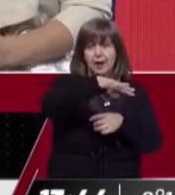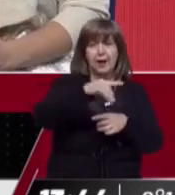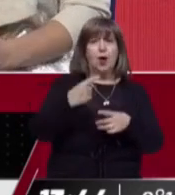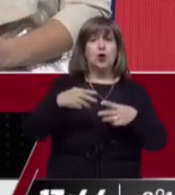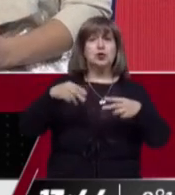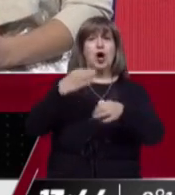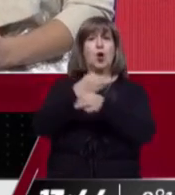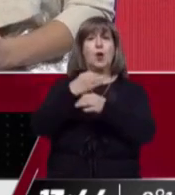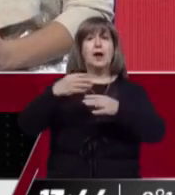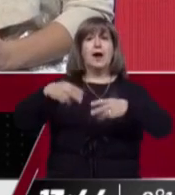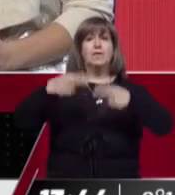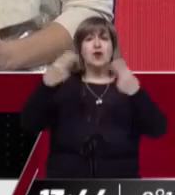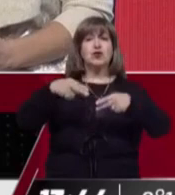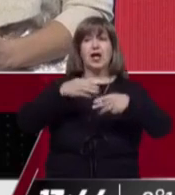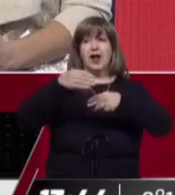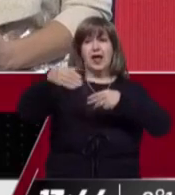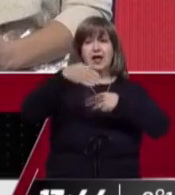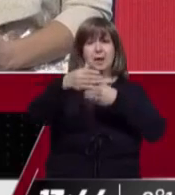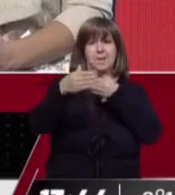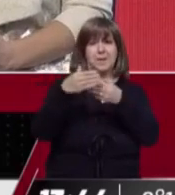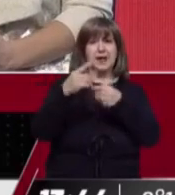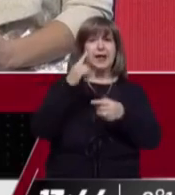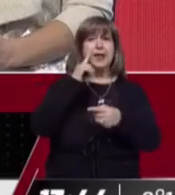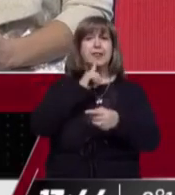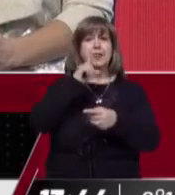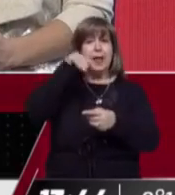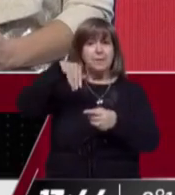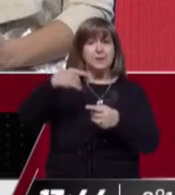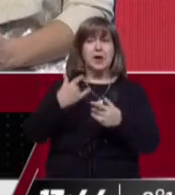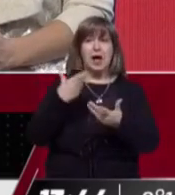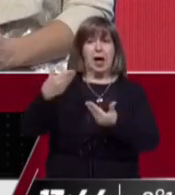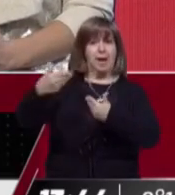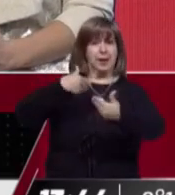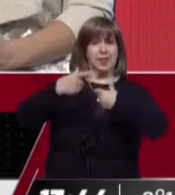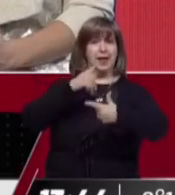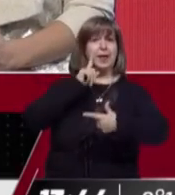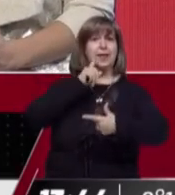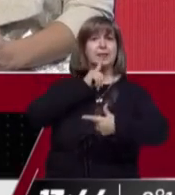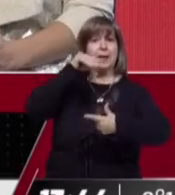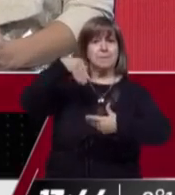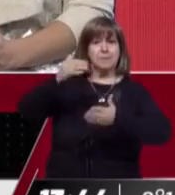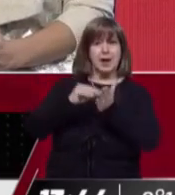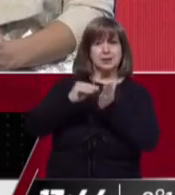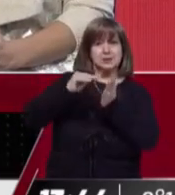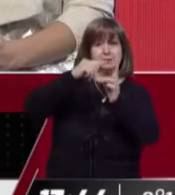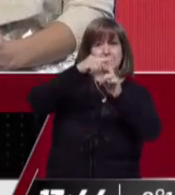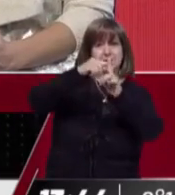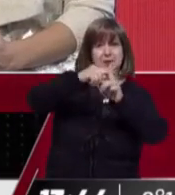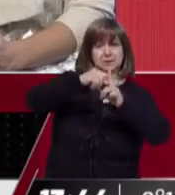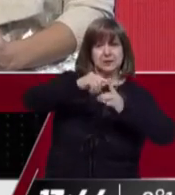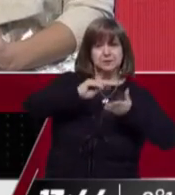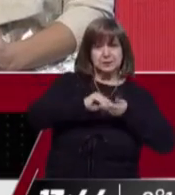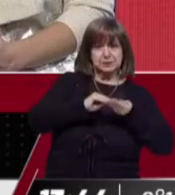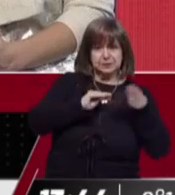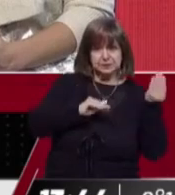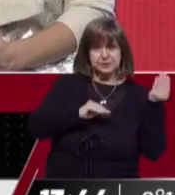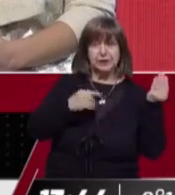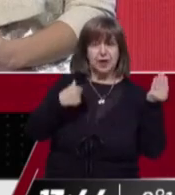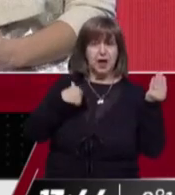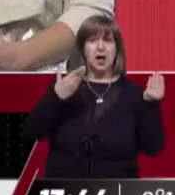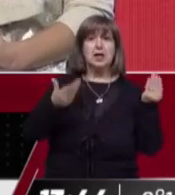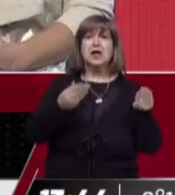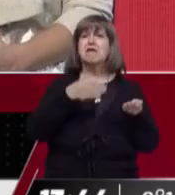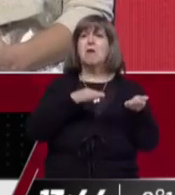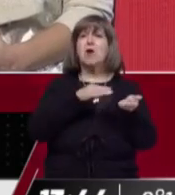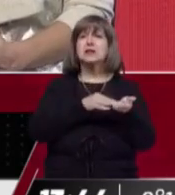de fronteras que tienen algunos ítems ya tenemos requerimientos algunos requerimientos que ya los venimos eh presentando en cada mesa paritaria